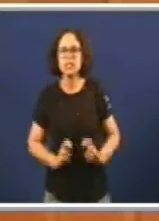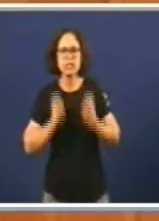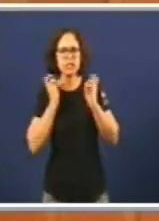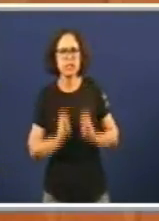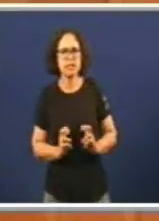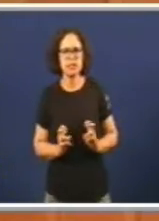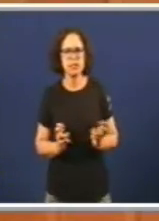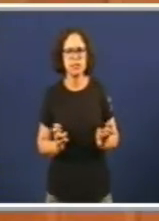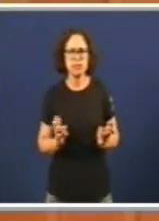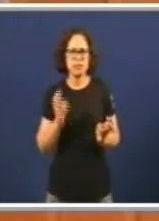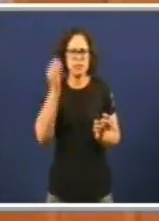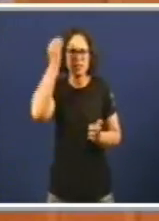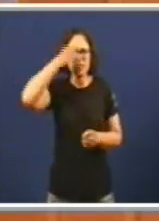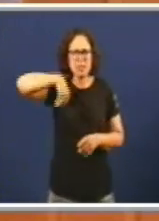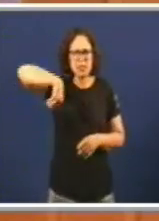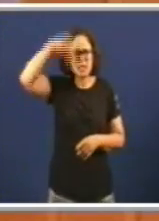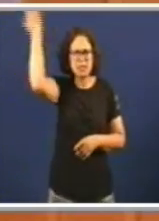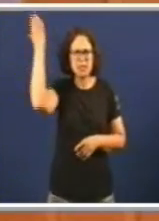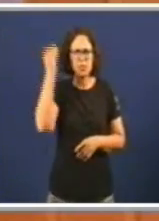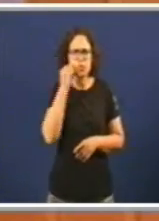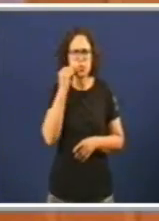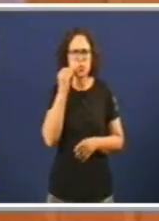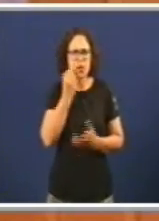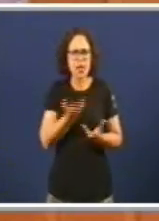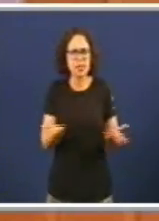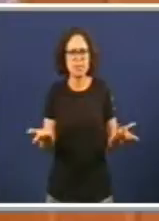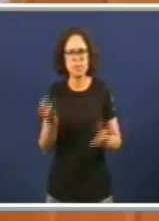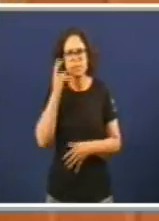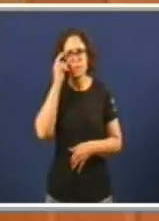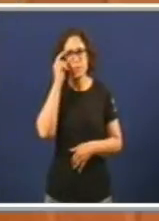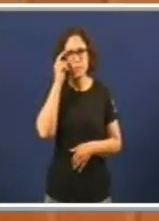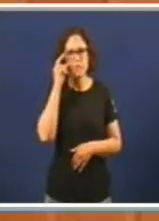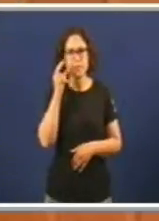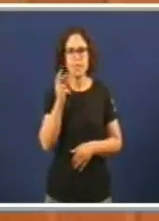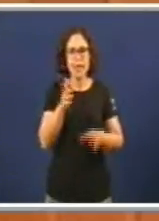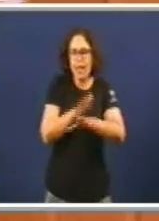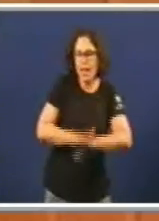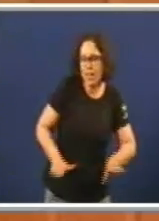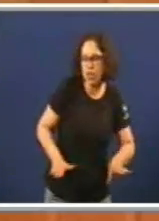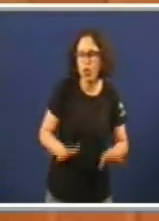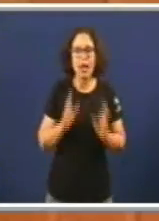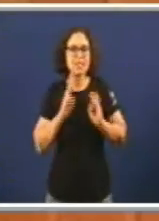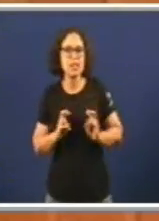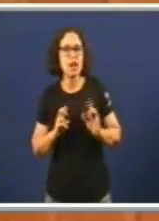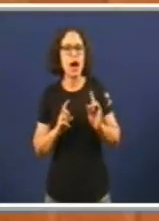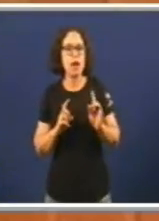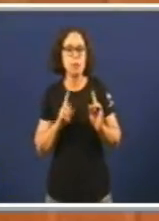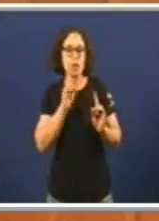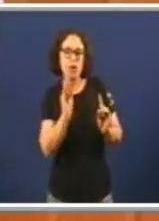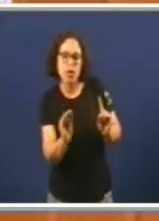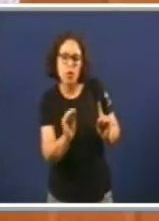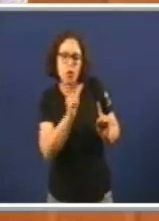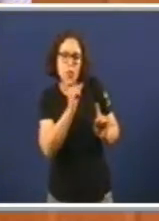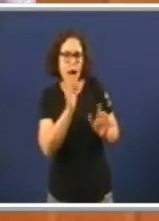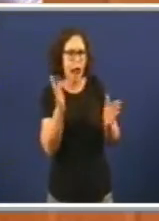Foi a perogrullada que se lle ocorreu ese día. Todo para as crianzas, pero, ollo, sin contar con elas. Non